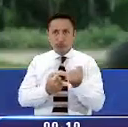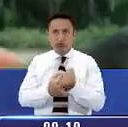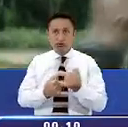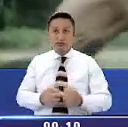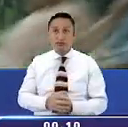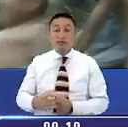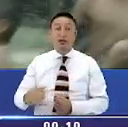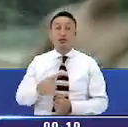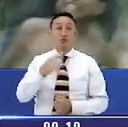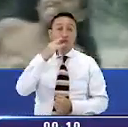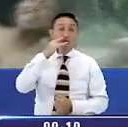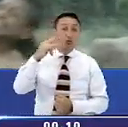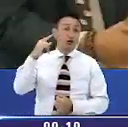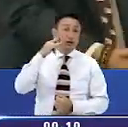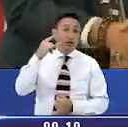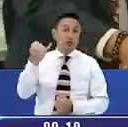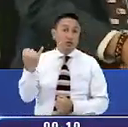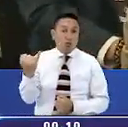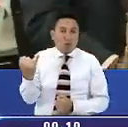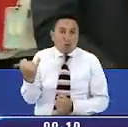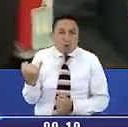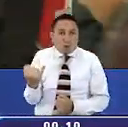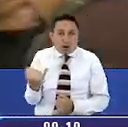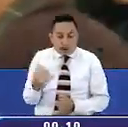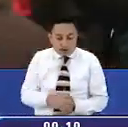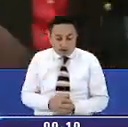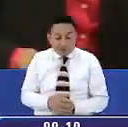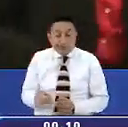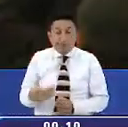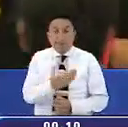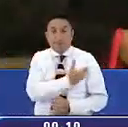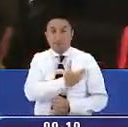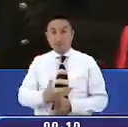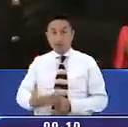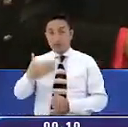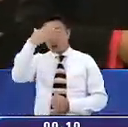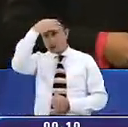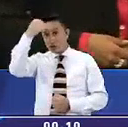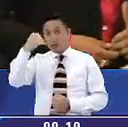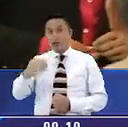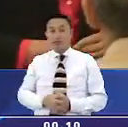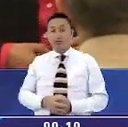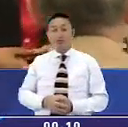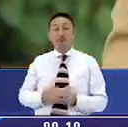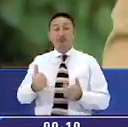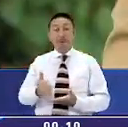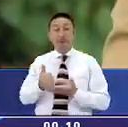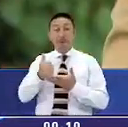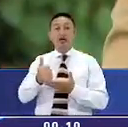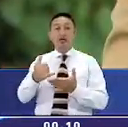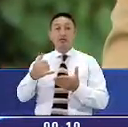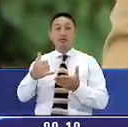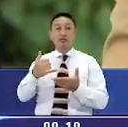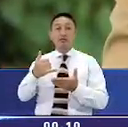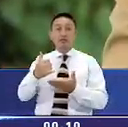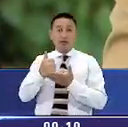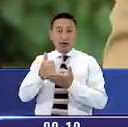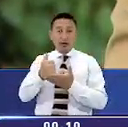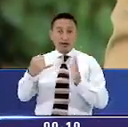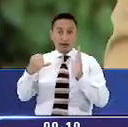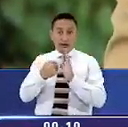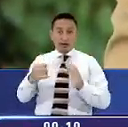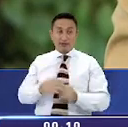la desnutrición crónica infantil. A cambio, el presidente Daniel Noboa ofrece incentivos tributarios. Velar por la infancia es